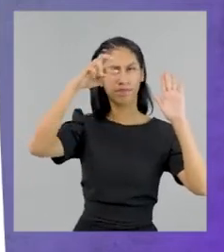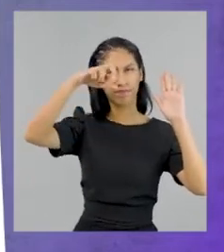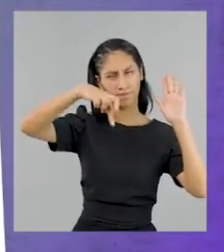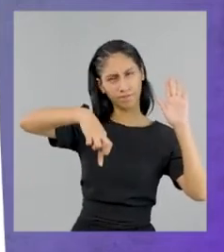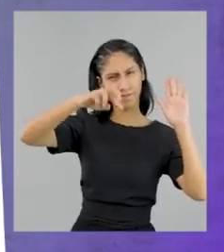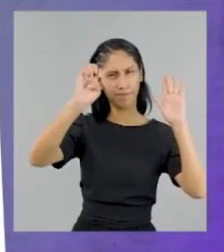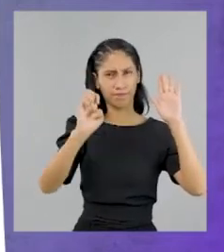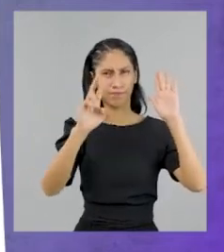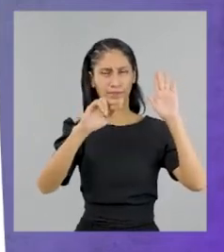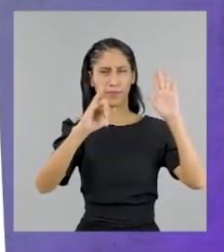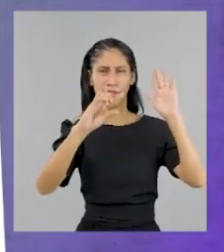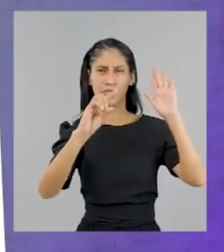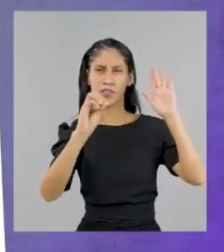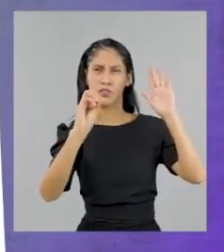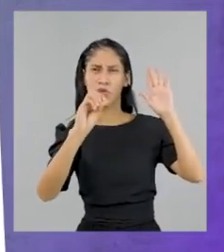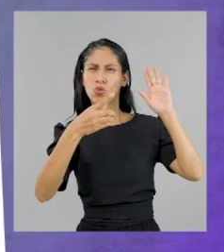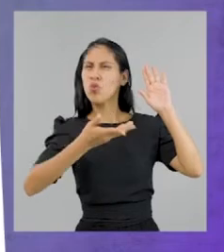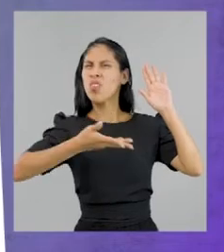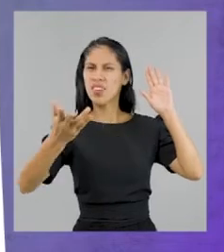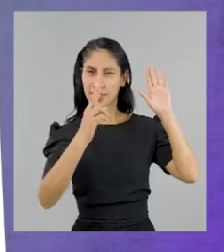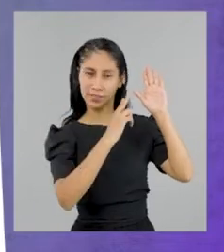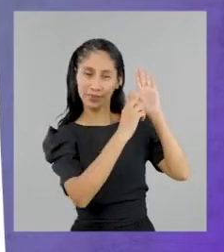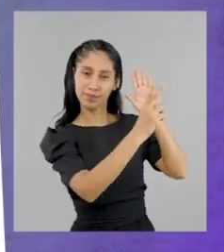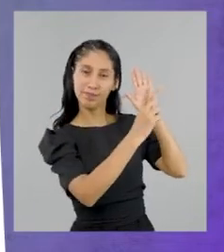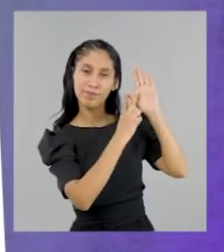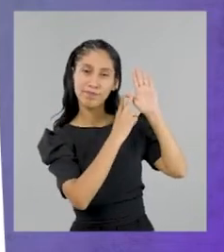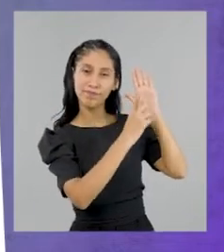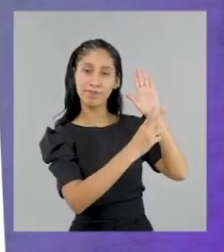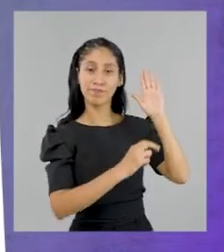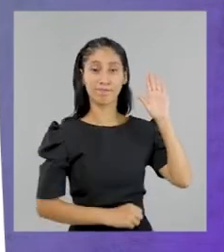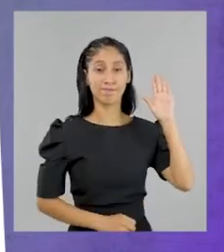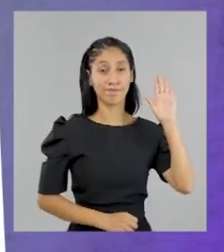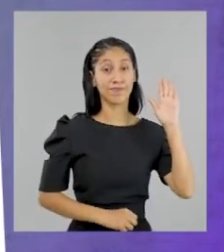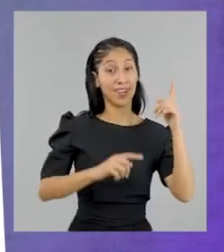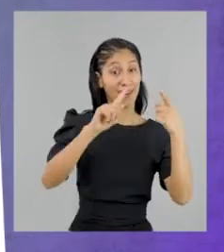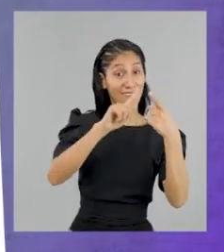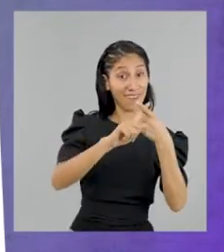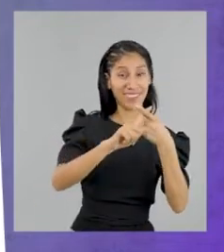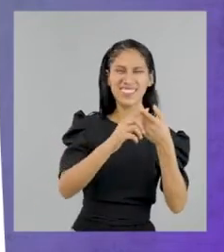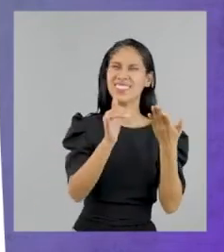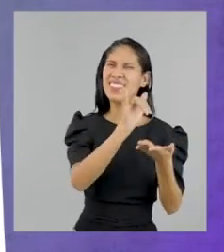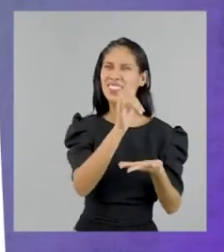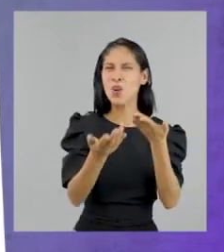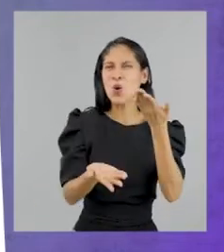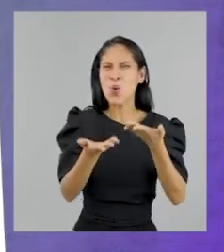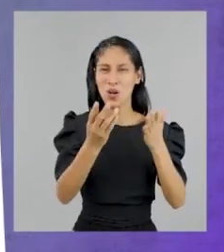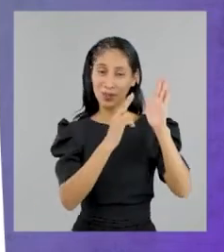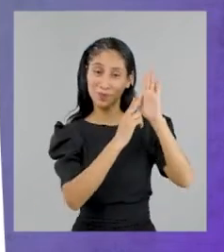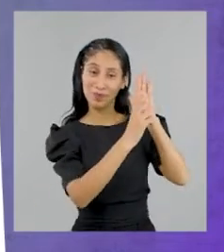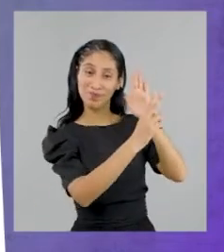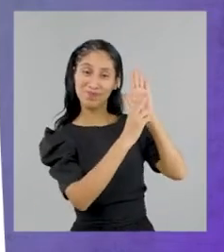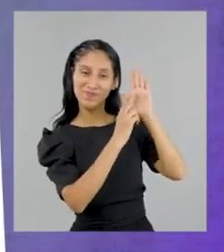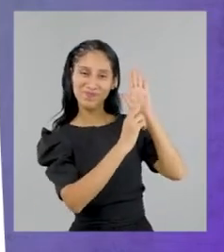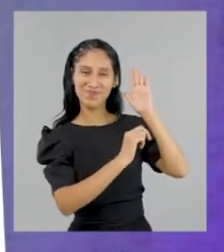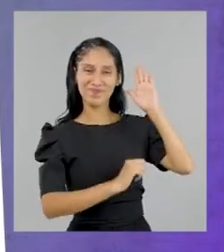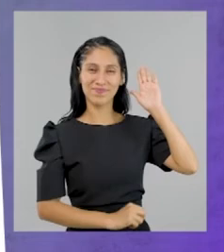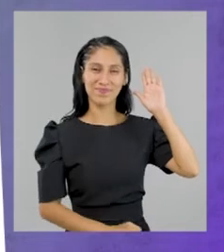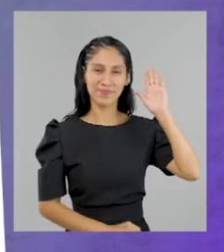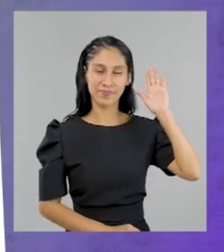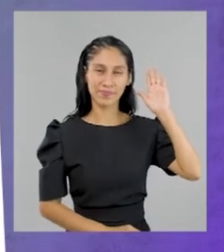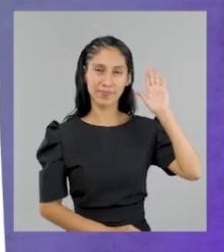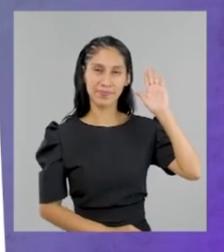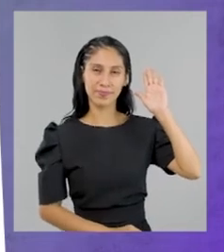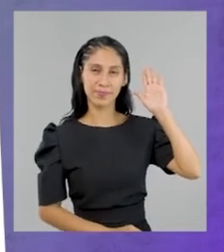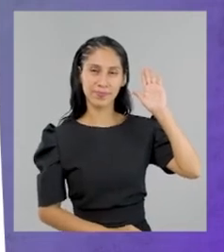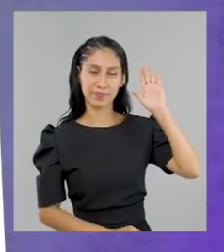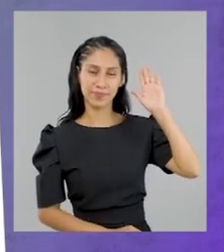x, como para la función coseno, función de x es igual a coseno de x. El valor máximo es 1,